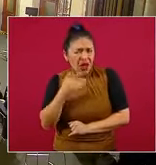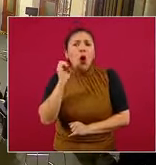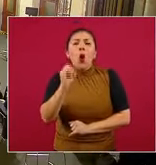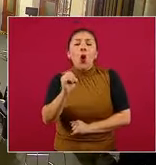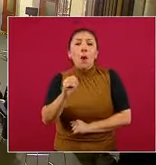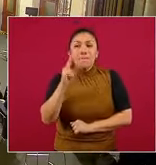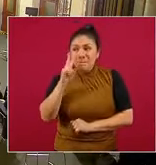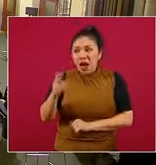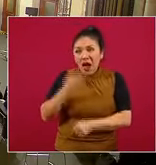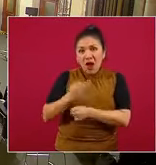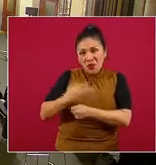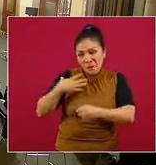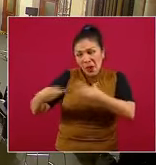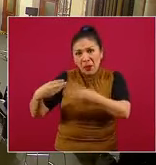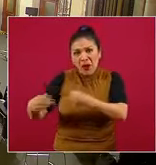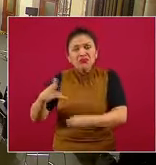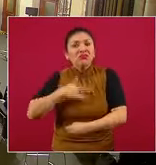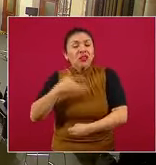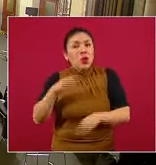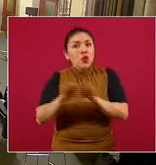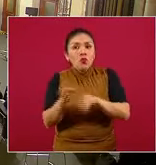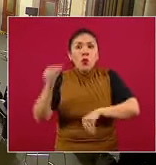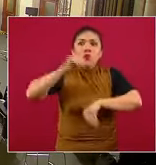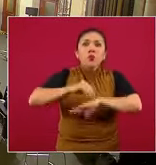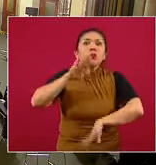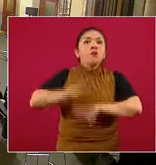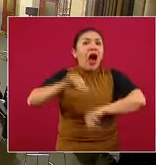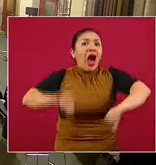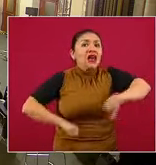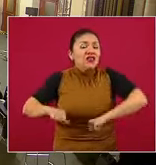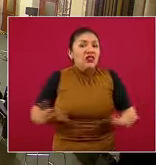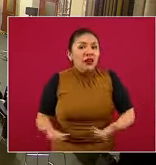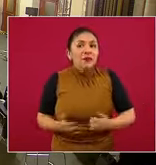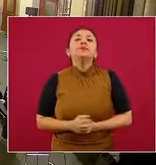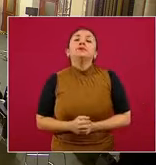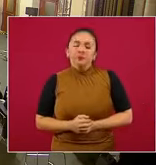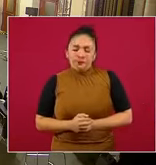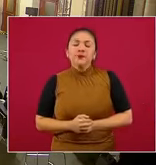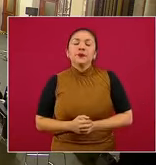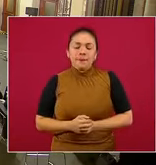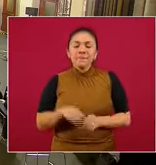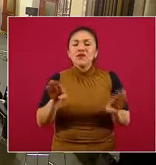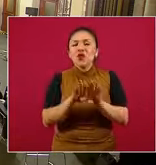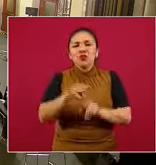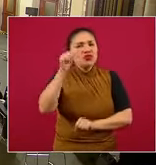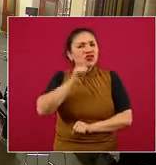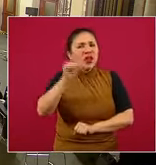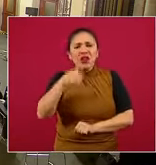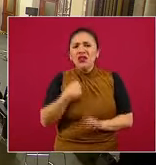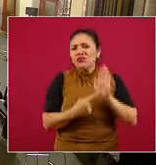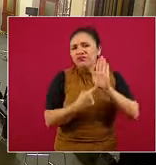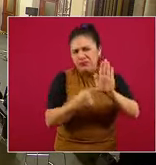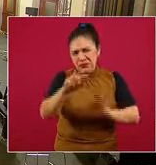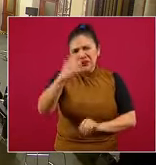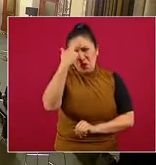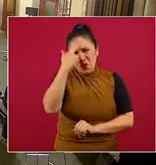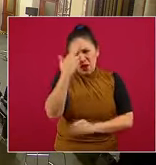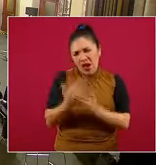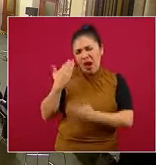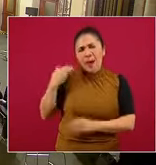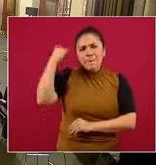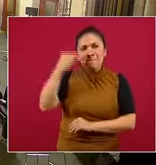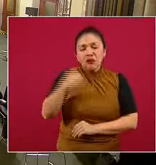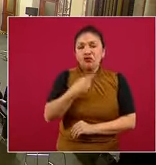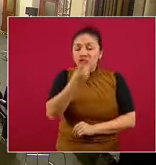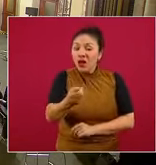número de contagios planean implementar medidas adicionales. Es lo que presentamos todas las noches. Recuerden lo que dijimos en marzo, preparémonos para